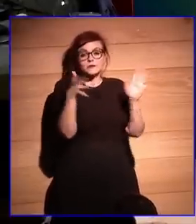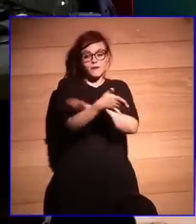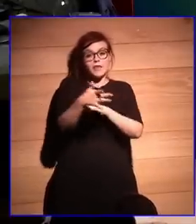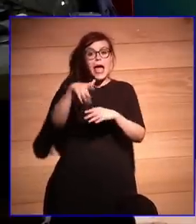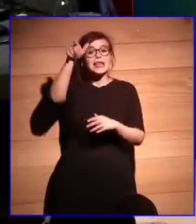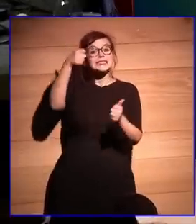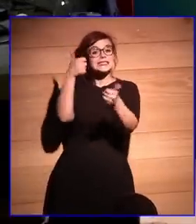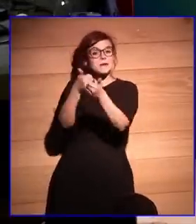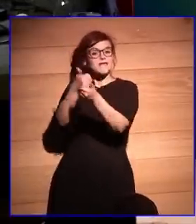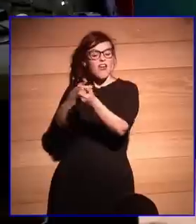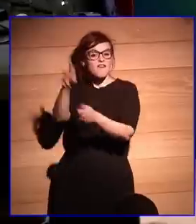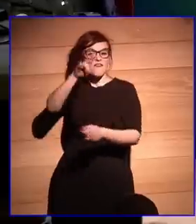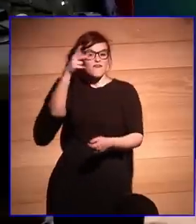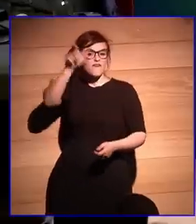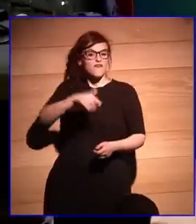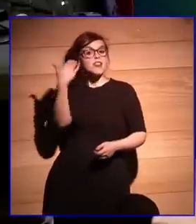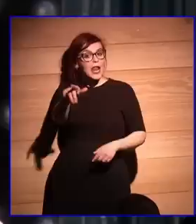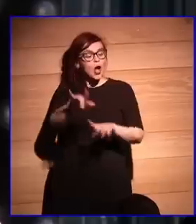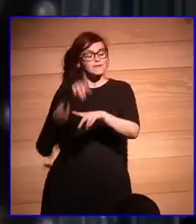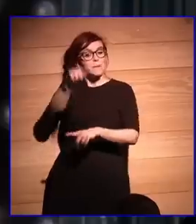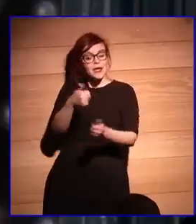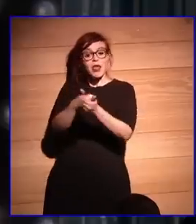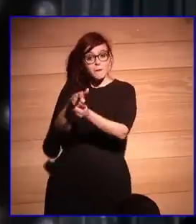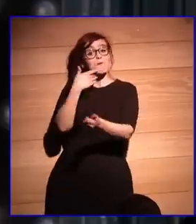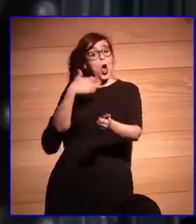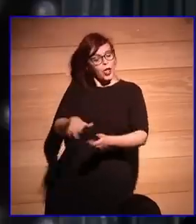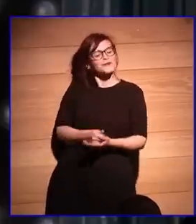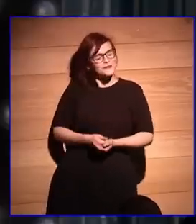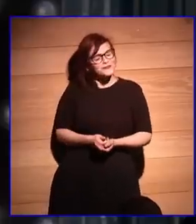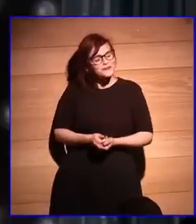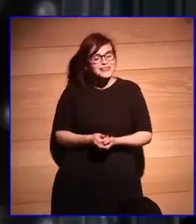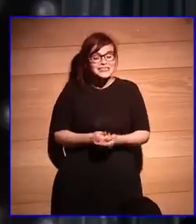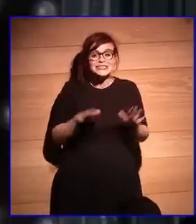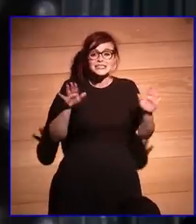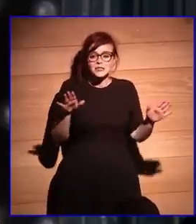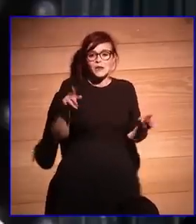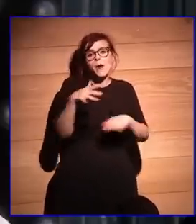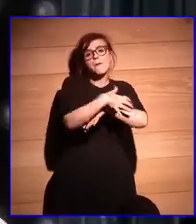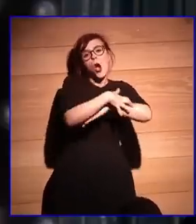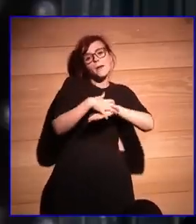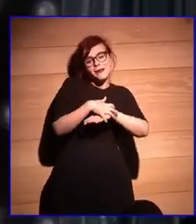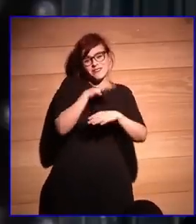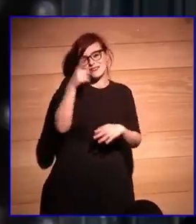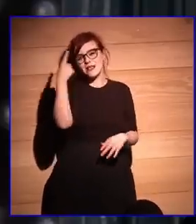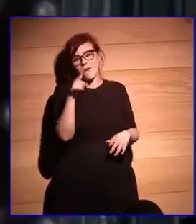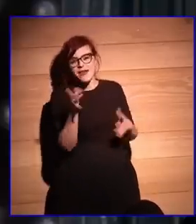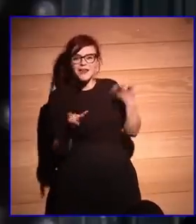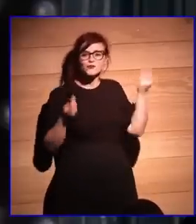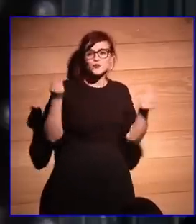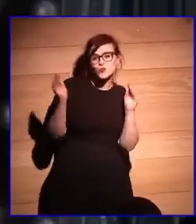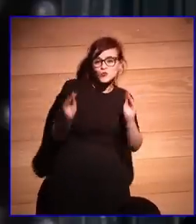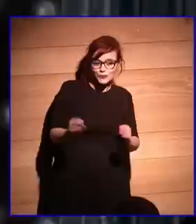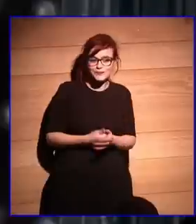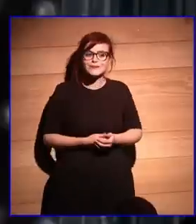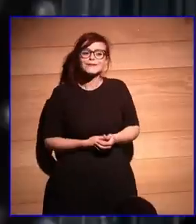otro personaje, ¿no? Claro, eso está muy guay. Y otra de las cosas que él iba de pobre, ¿no? Con ese rollito que tenía él.